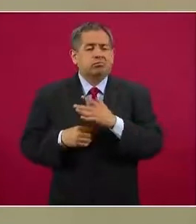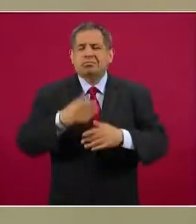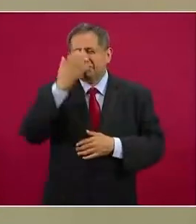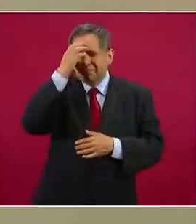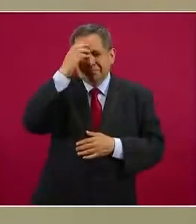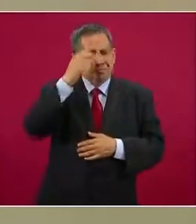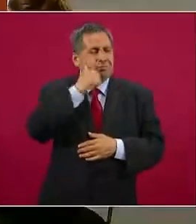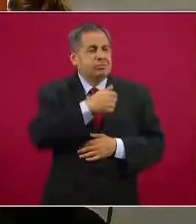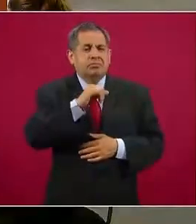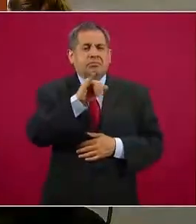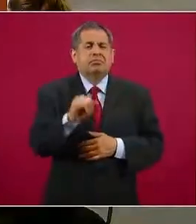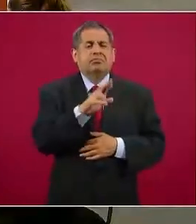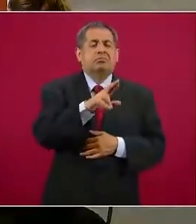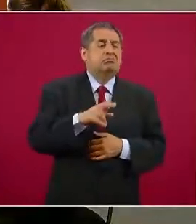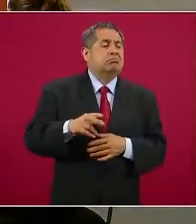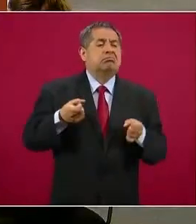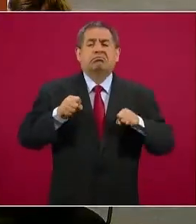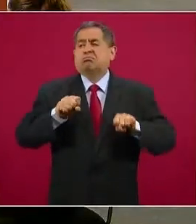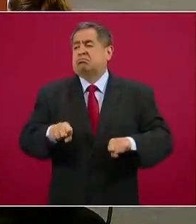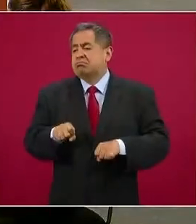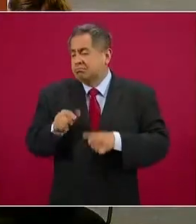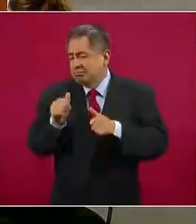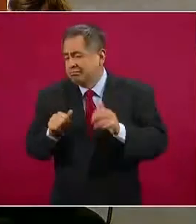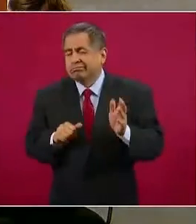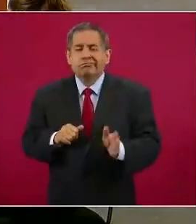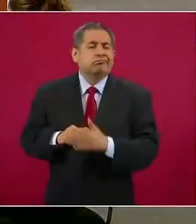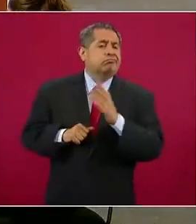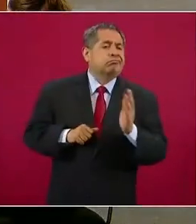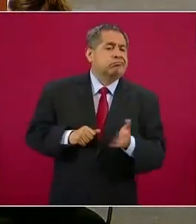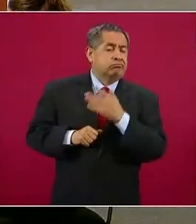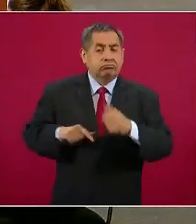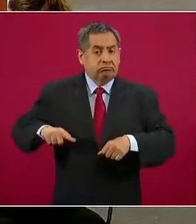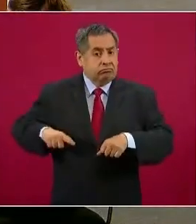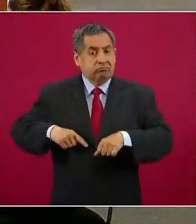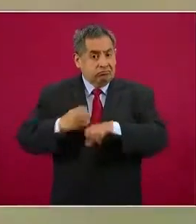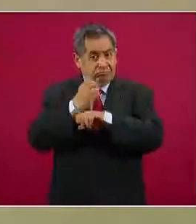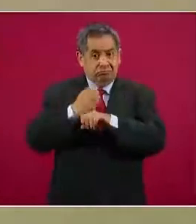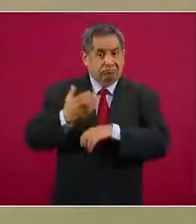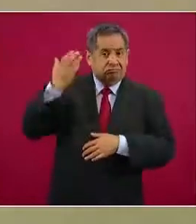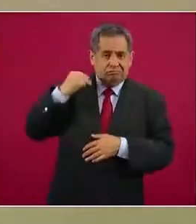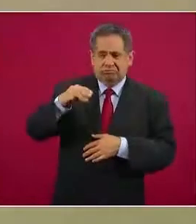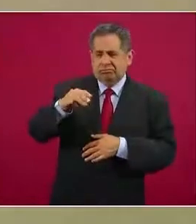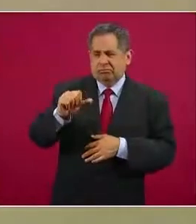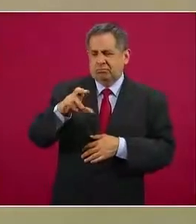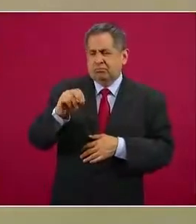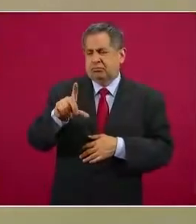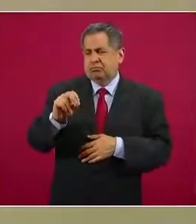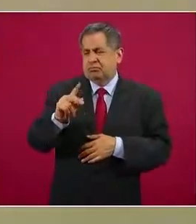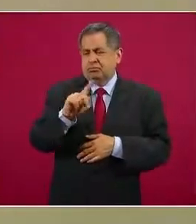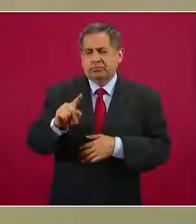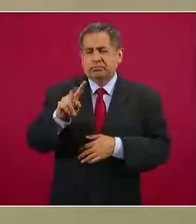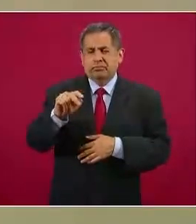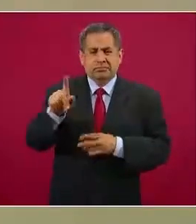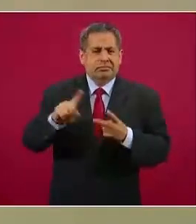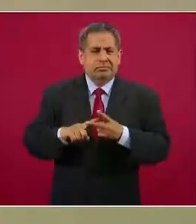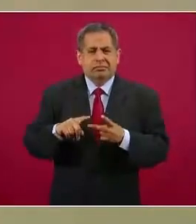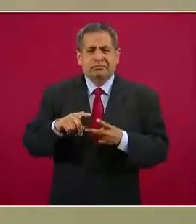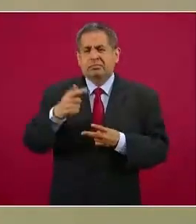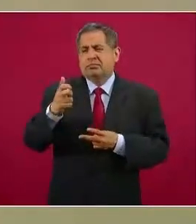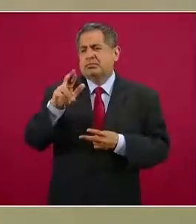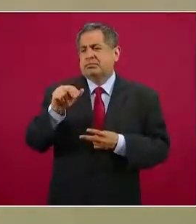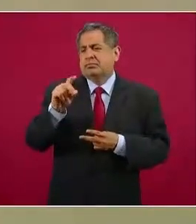ahí apoderándose de todo. El gobierno estatal pasado, Mario López Valdés, Gerardo Vargas Landeros,